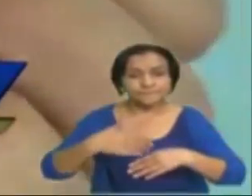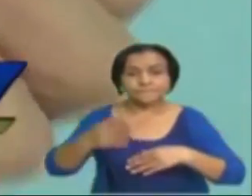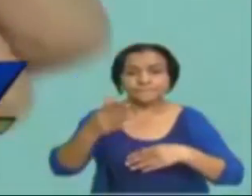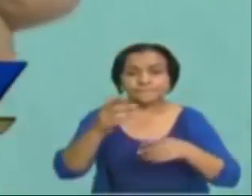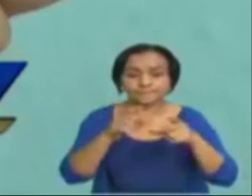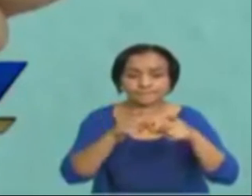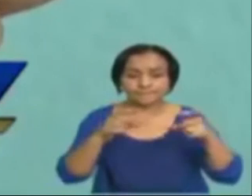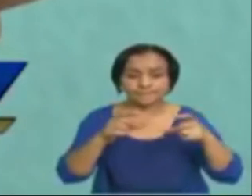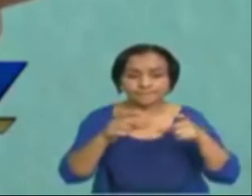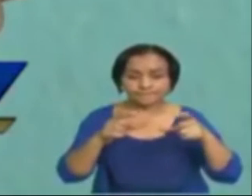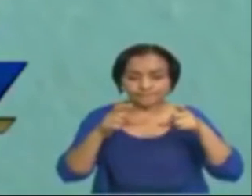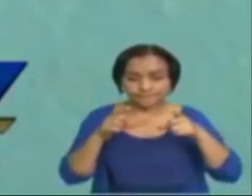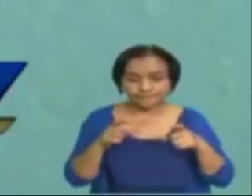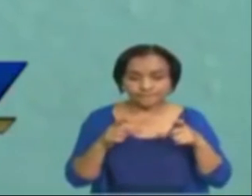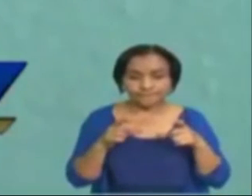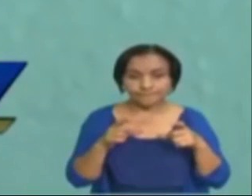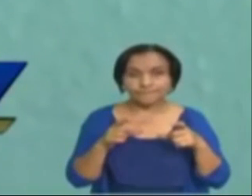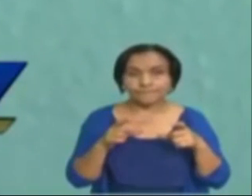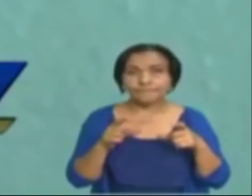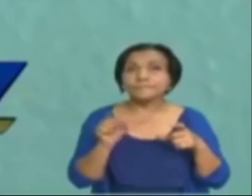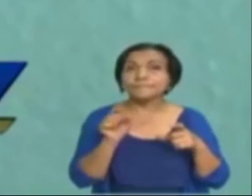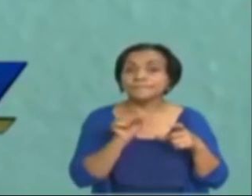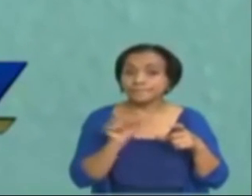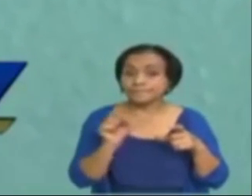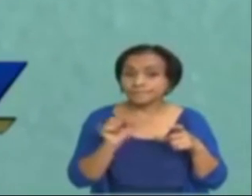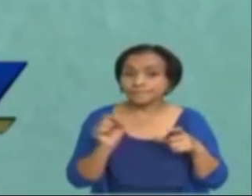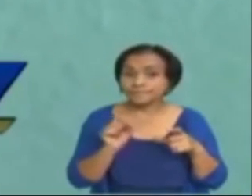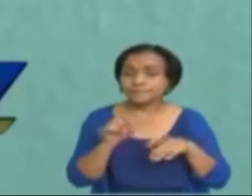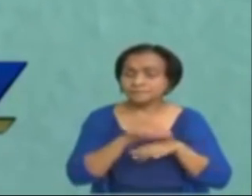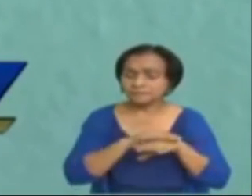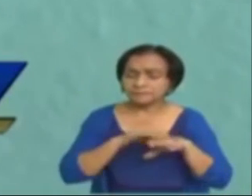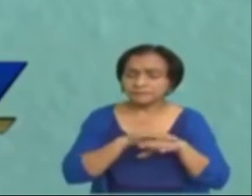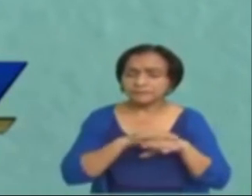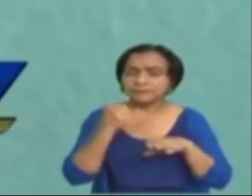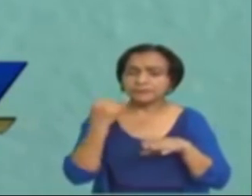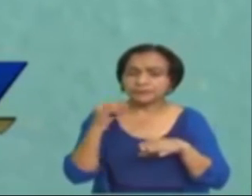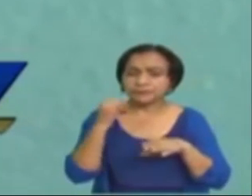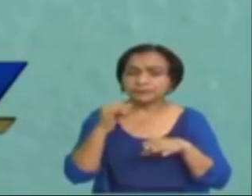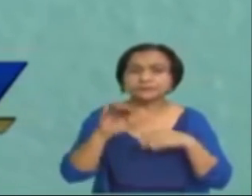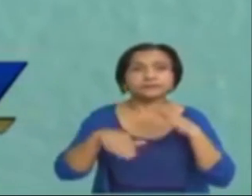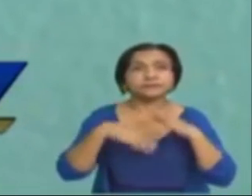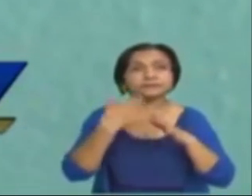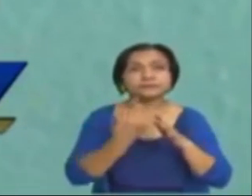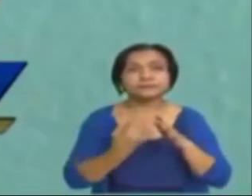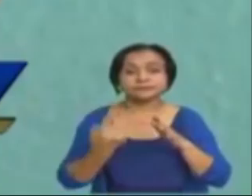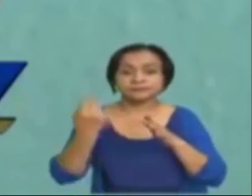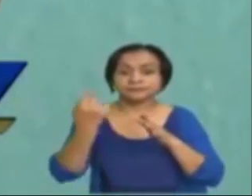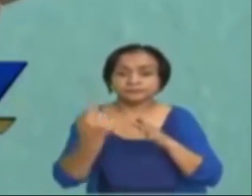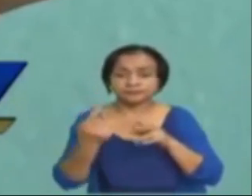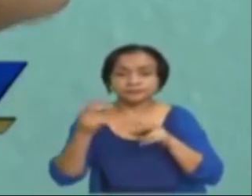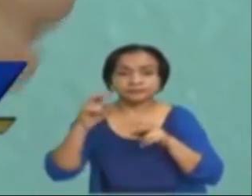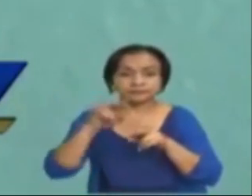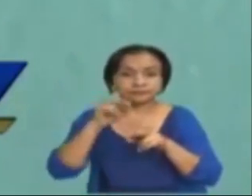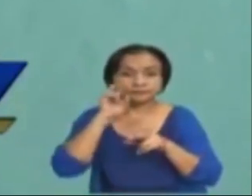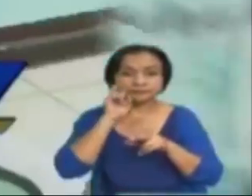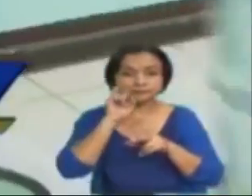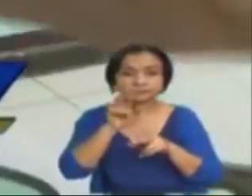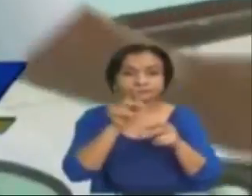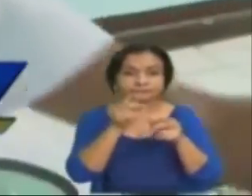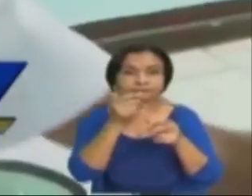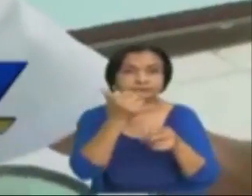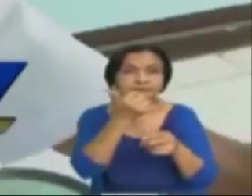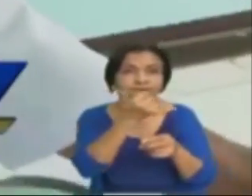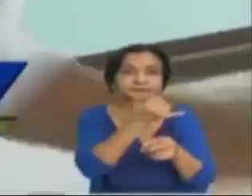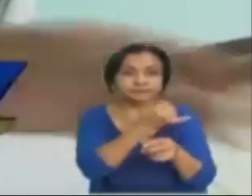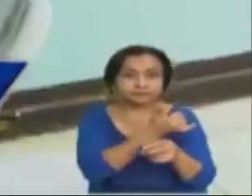Simultáneo, estaremos lanzando en todos los departamentos del país. Esta jornada es la quinta desarrollada por el Ministerio